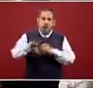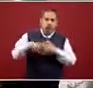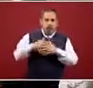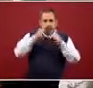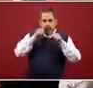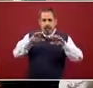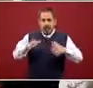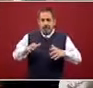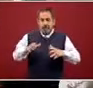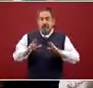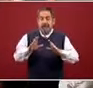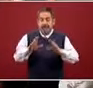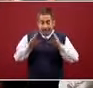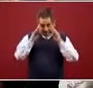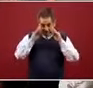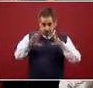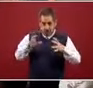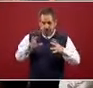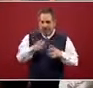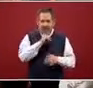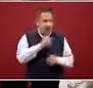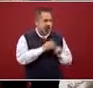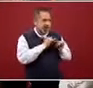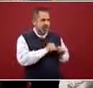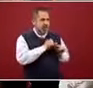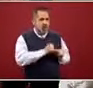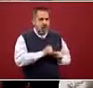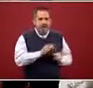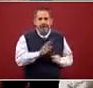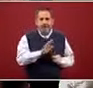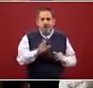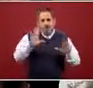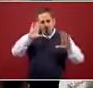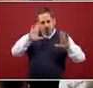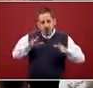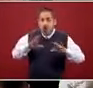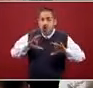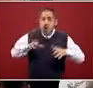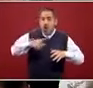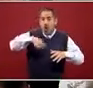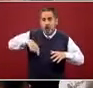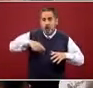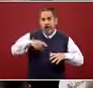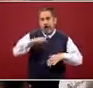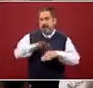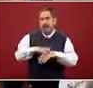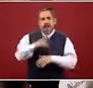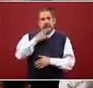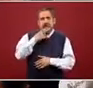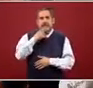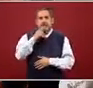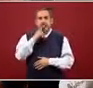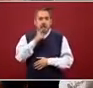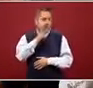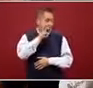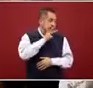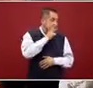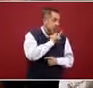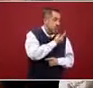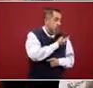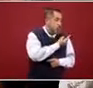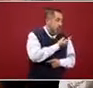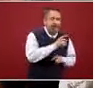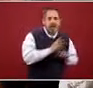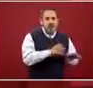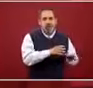Y esas acciones colectivas son precisamente las acciones que son más útiles en la fase 2,